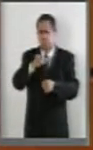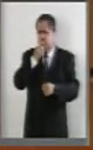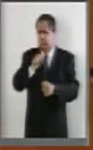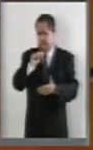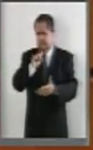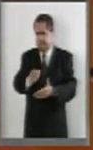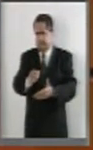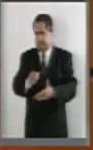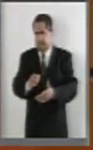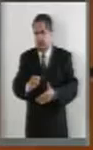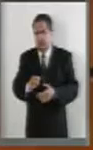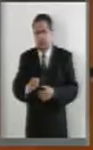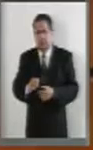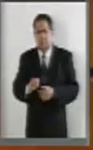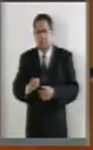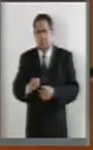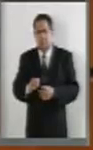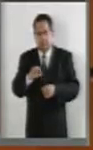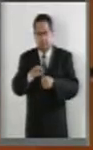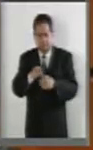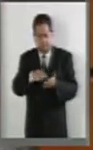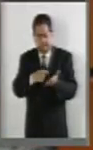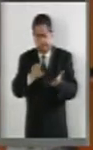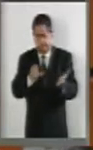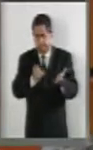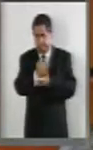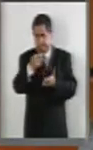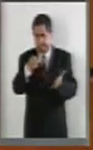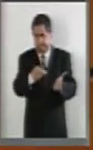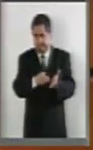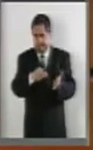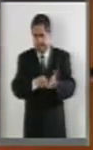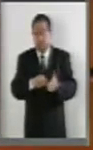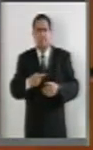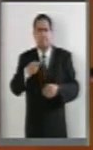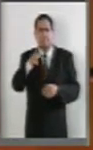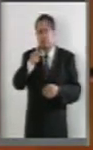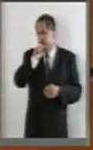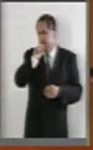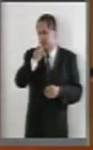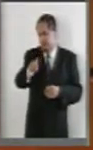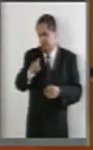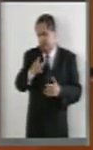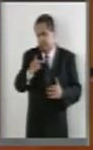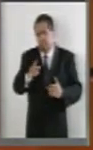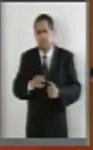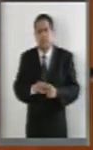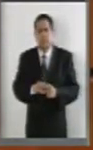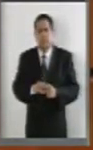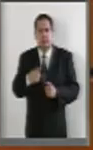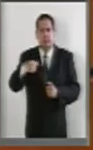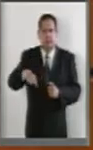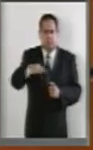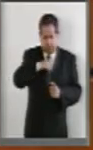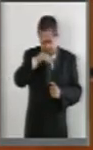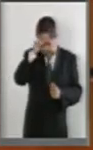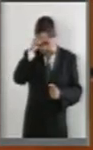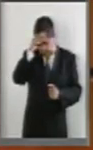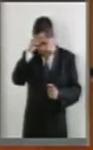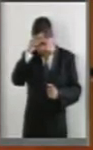favor de este dictamen, pero al mismo tiempo que podamos ir más